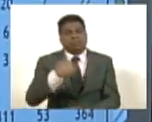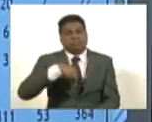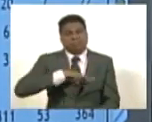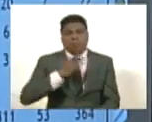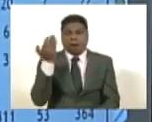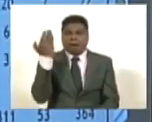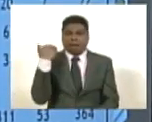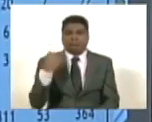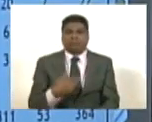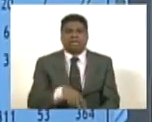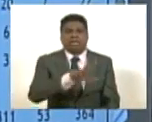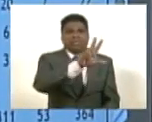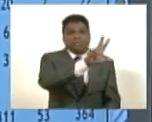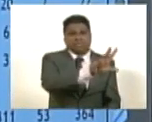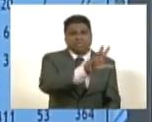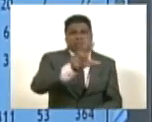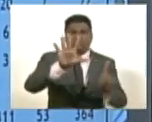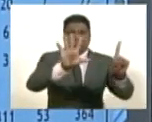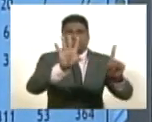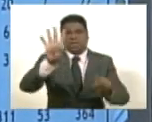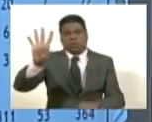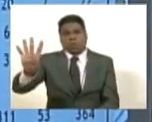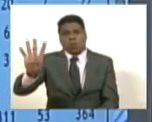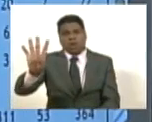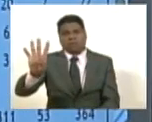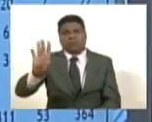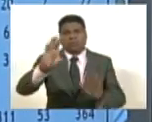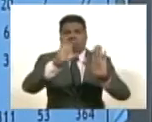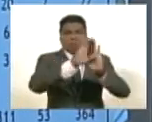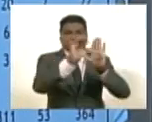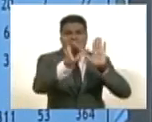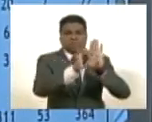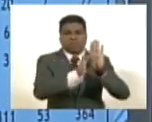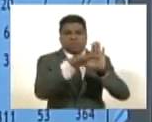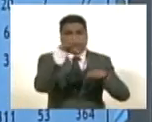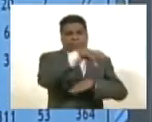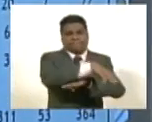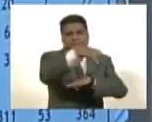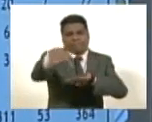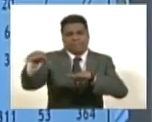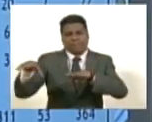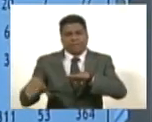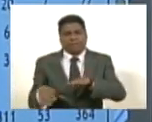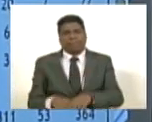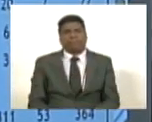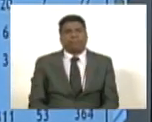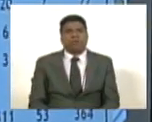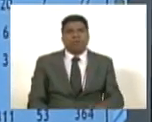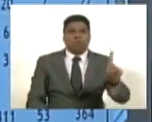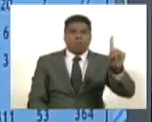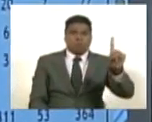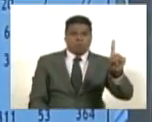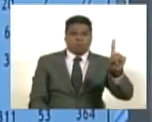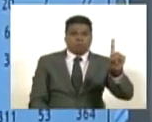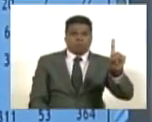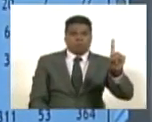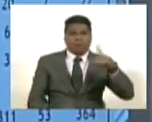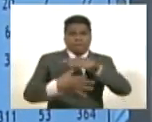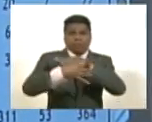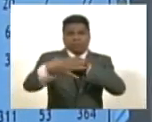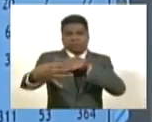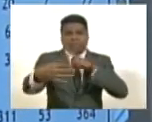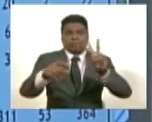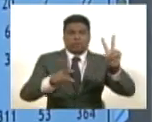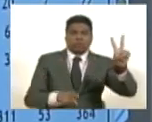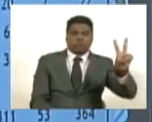son 364 constituyentes territoriales, ¿verdad? Uno por municipio, 2